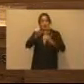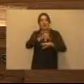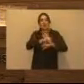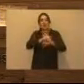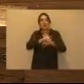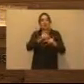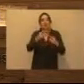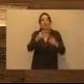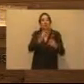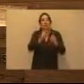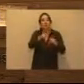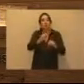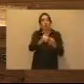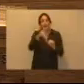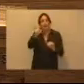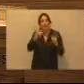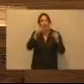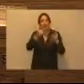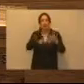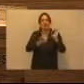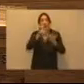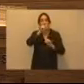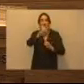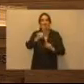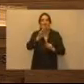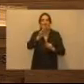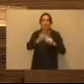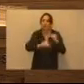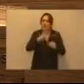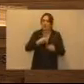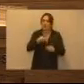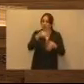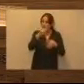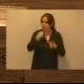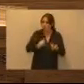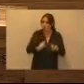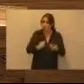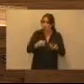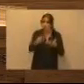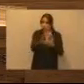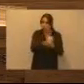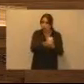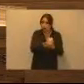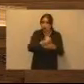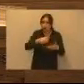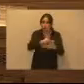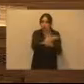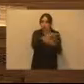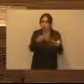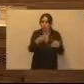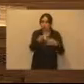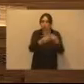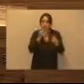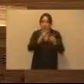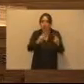atención especializada del año 2000. Estos documentos, evidentemente, están a disposición de todas sus señorías